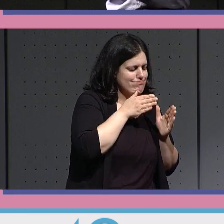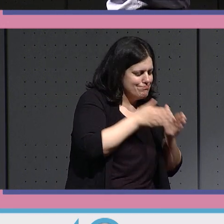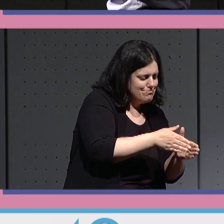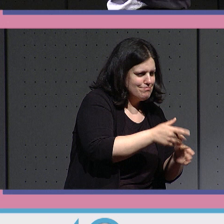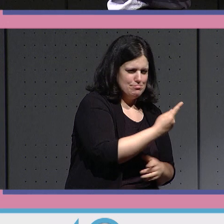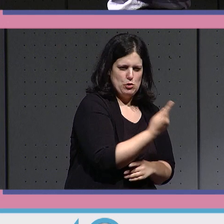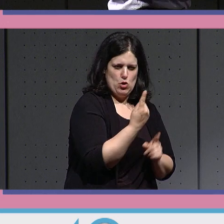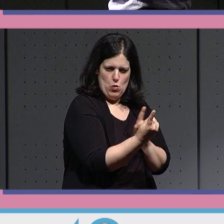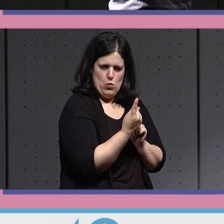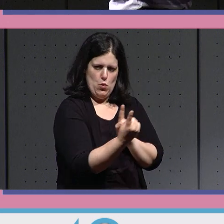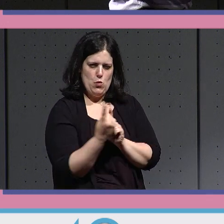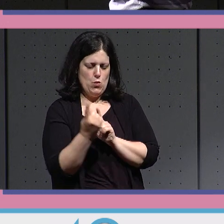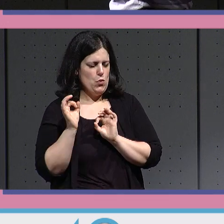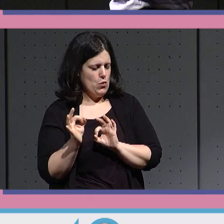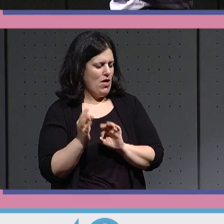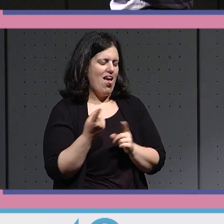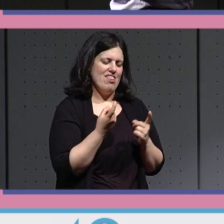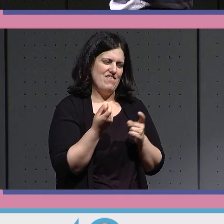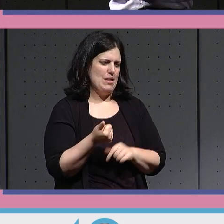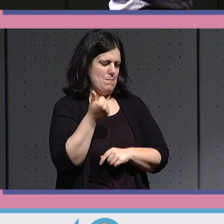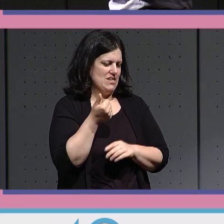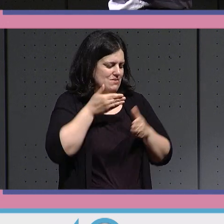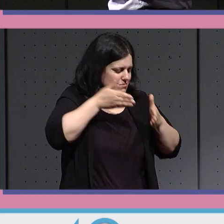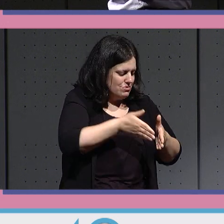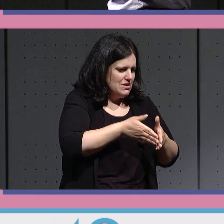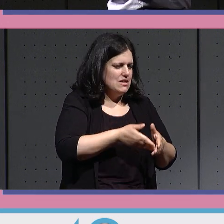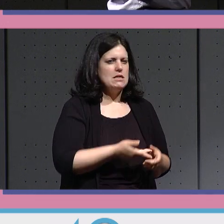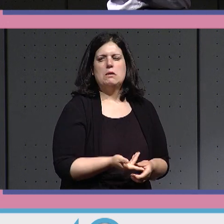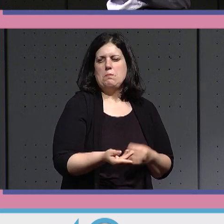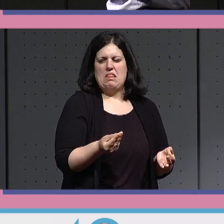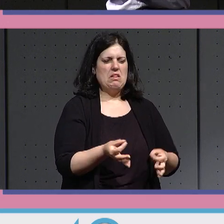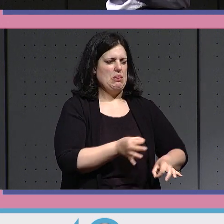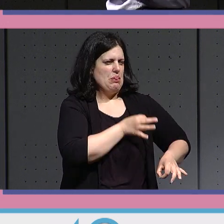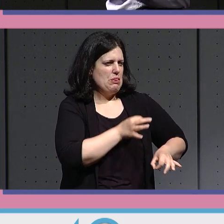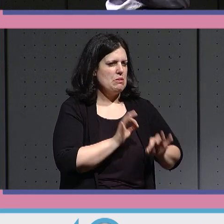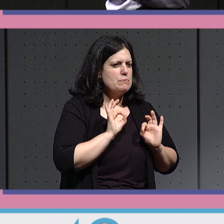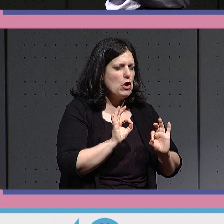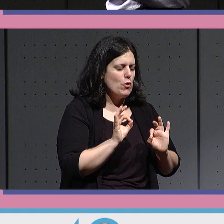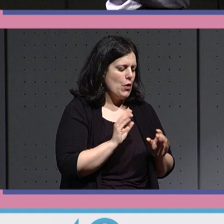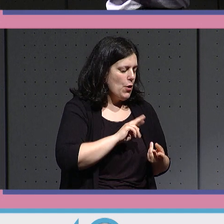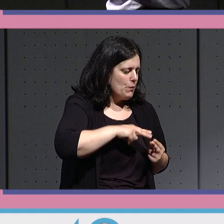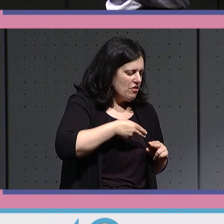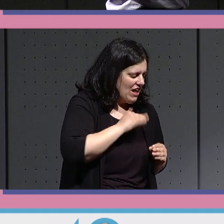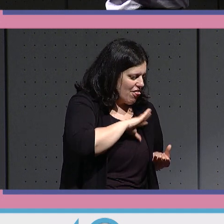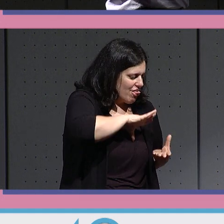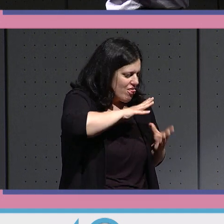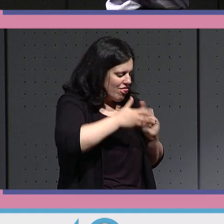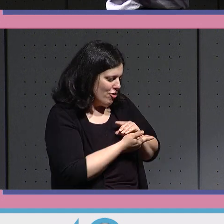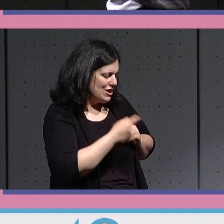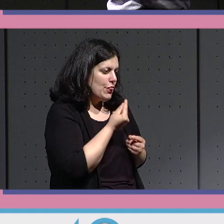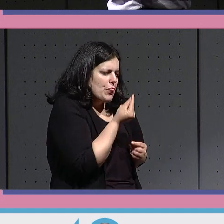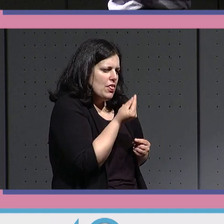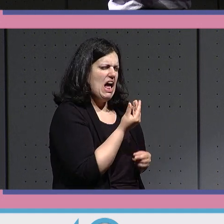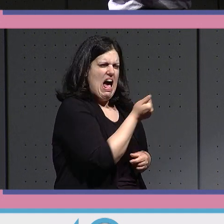No os penséis que no son cosas sutiles. Estas modificaciones químicas de los genes se pueden modificar por muchas